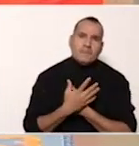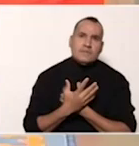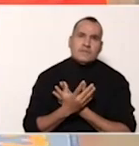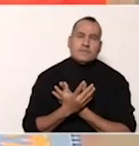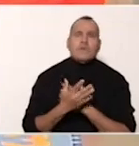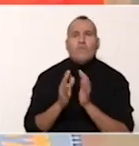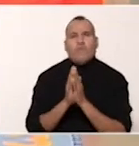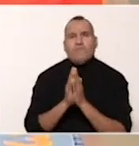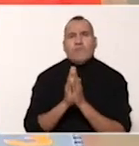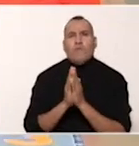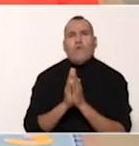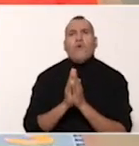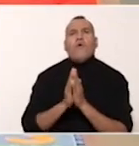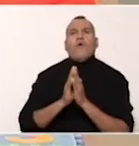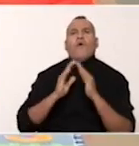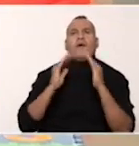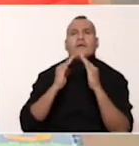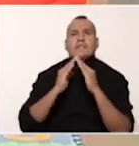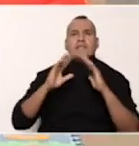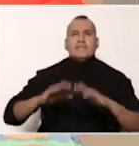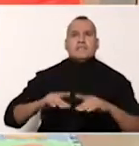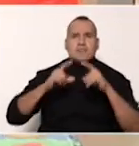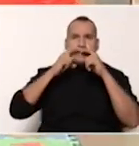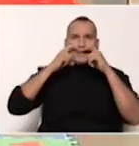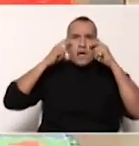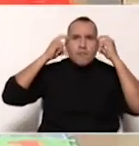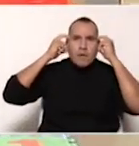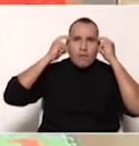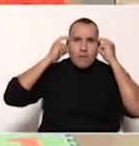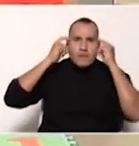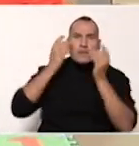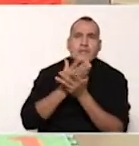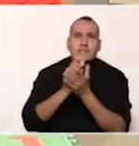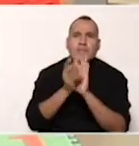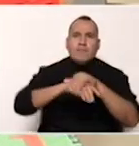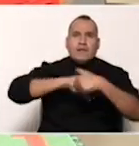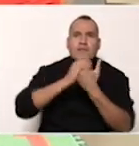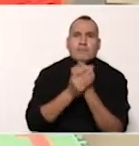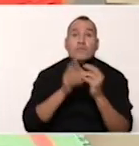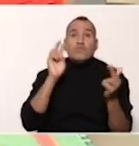necesario salir, por favor, manténgase en casa, use el tapaboca y lávese constantemente las manos.